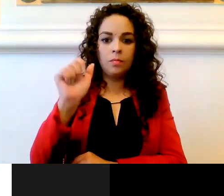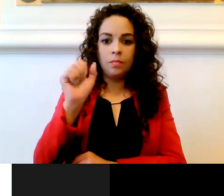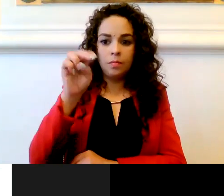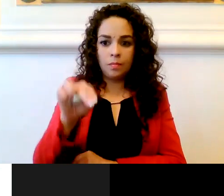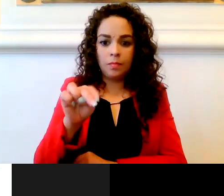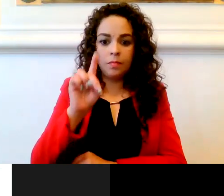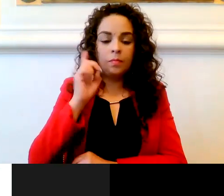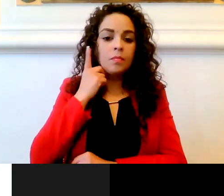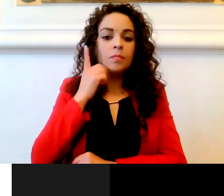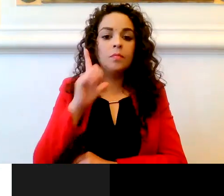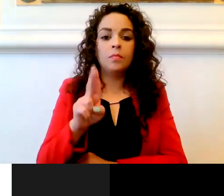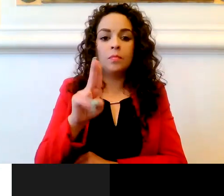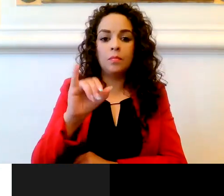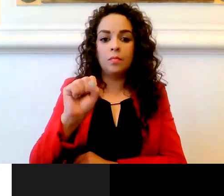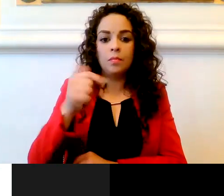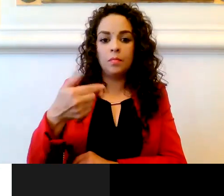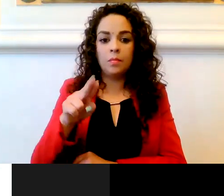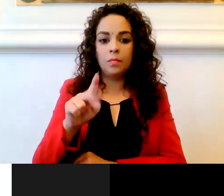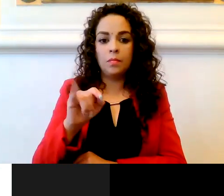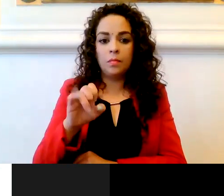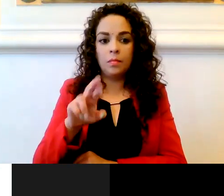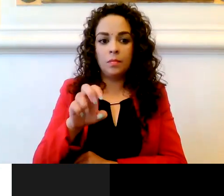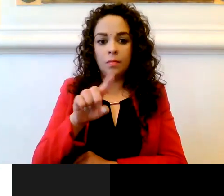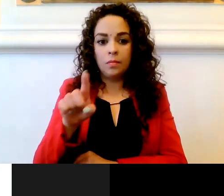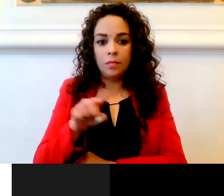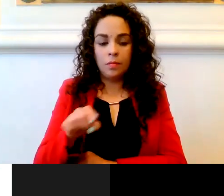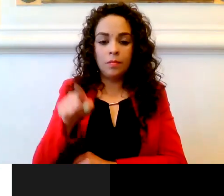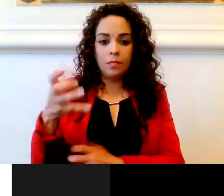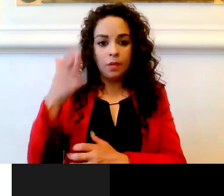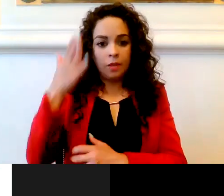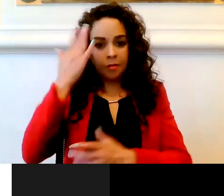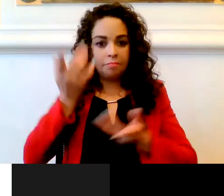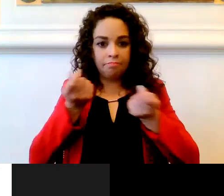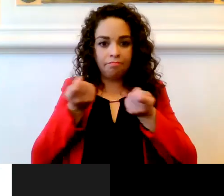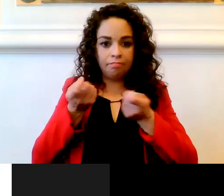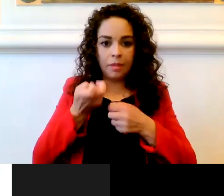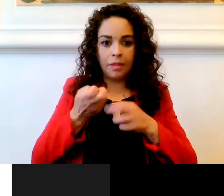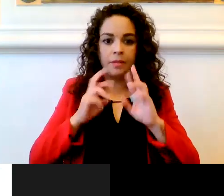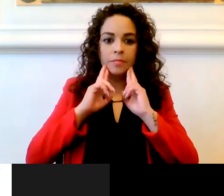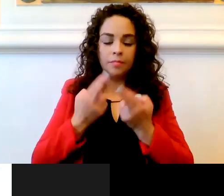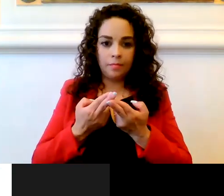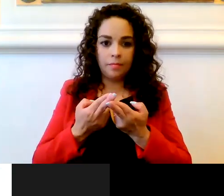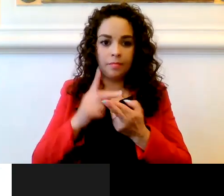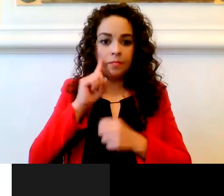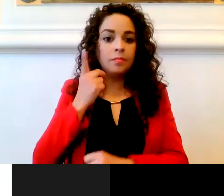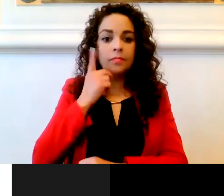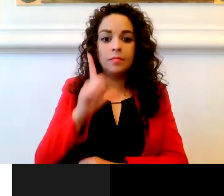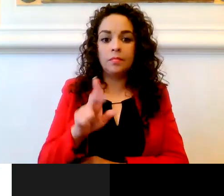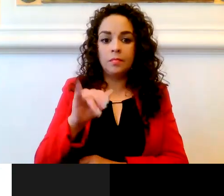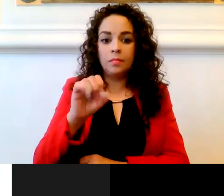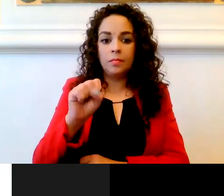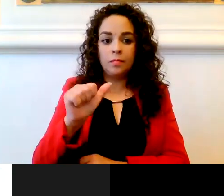Ureña, conducirá los trabajos de la presente sesión. Diputada Luisa, tiene la palabra.